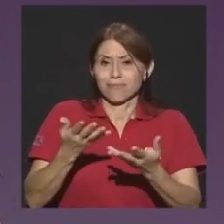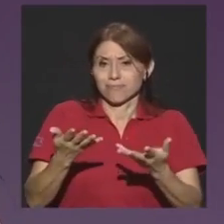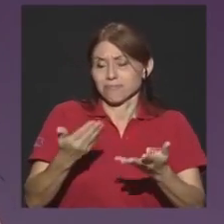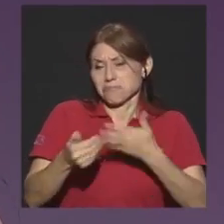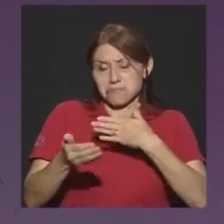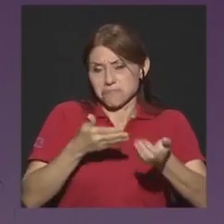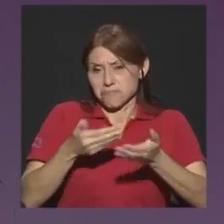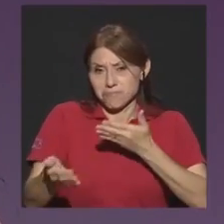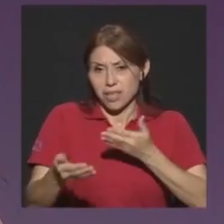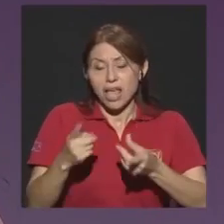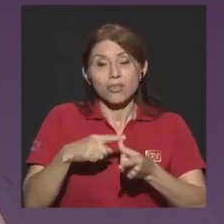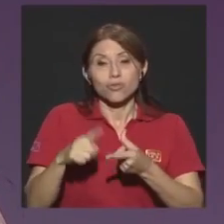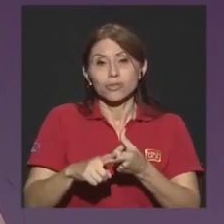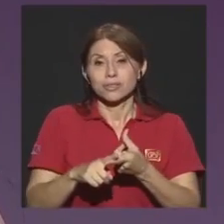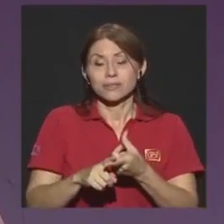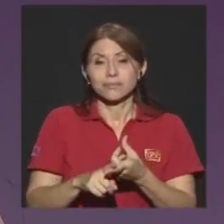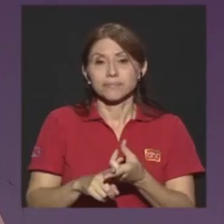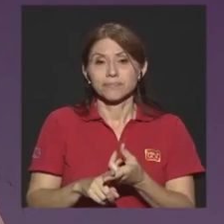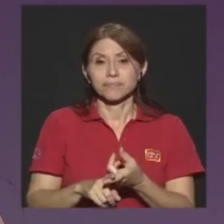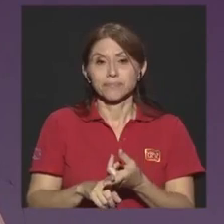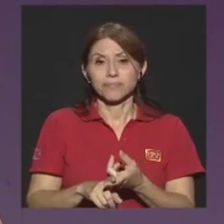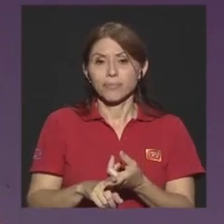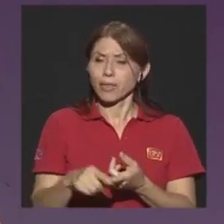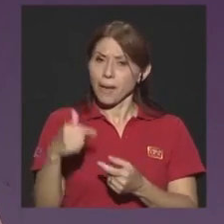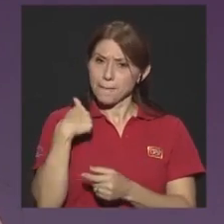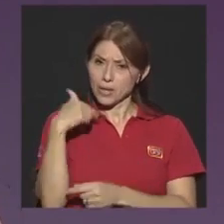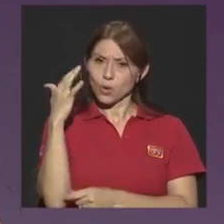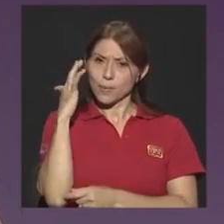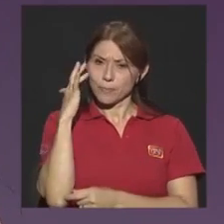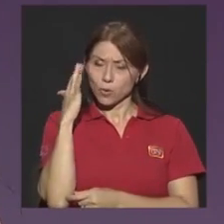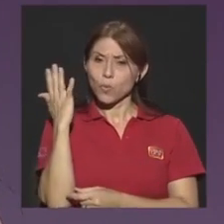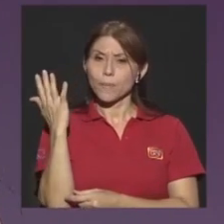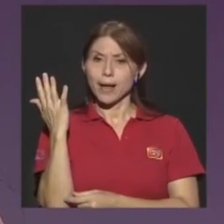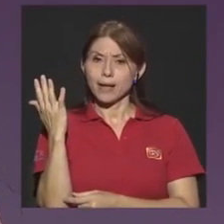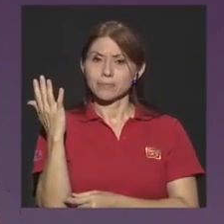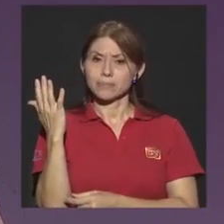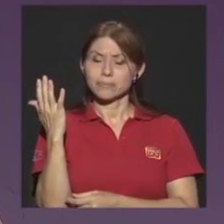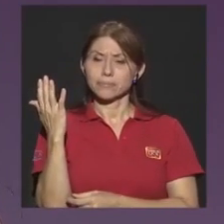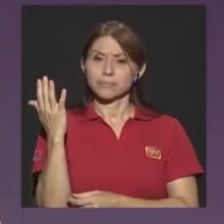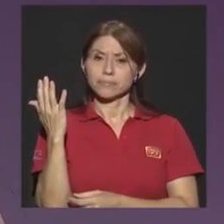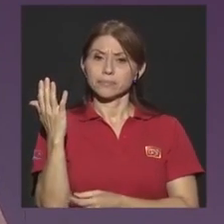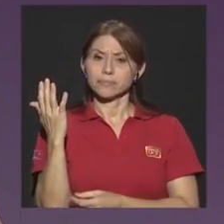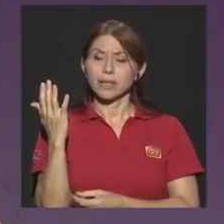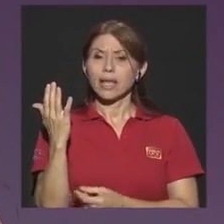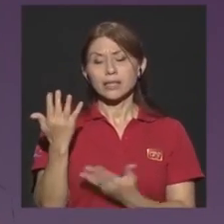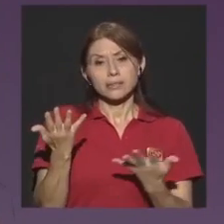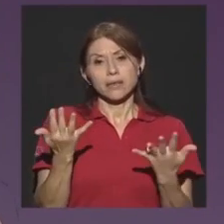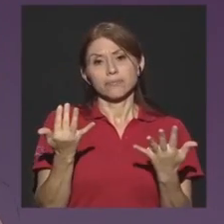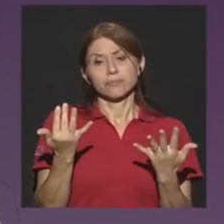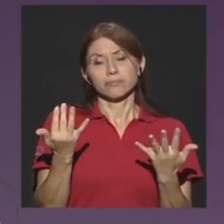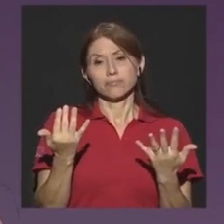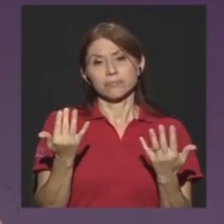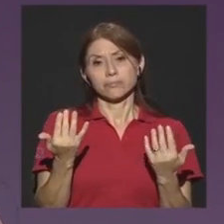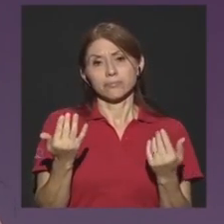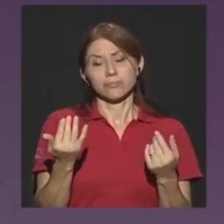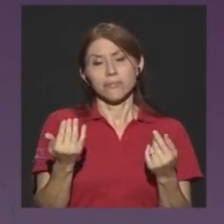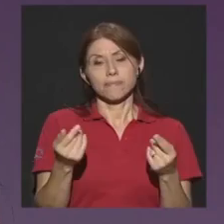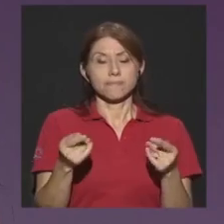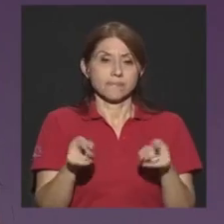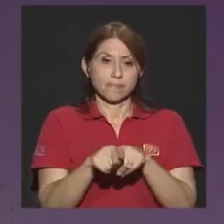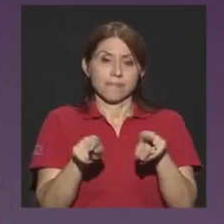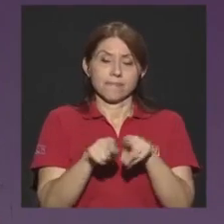¿verdad? Entonces, al final, a mí lo que me preocupa es que se sigue, bueno, y además el